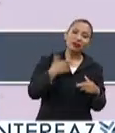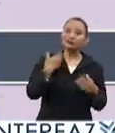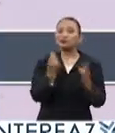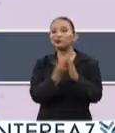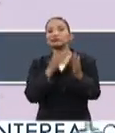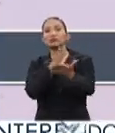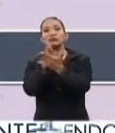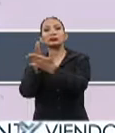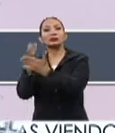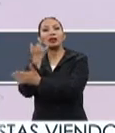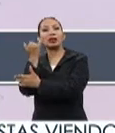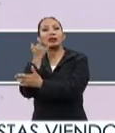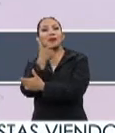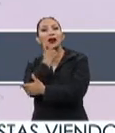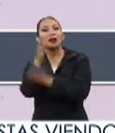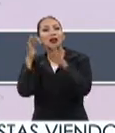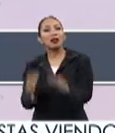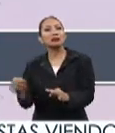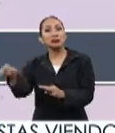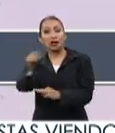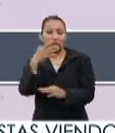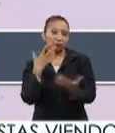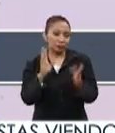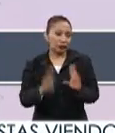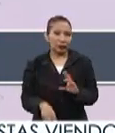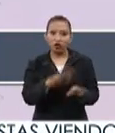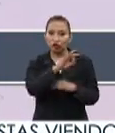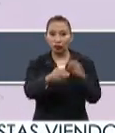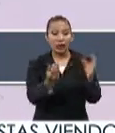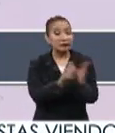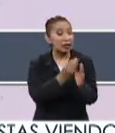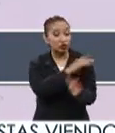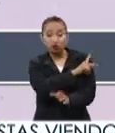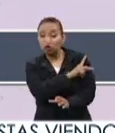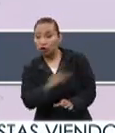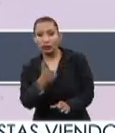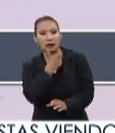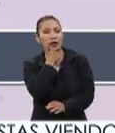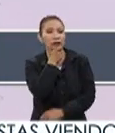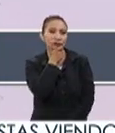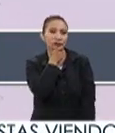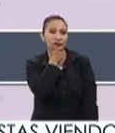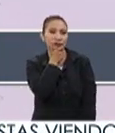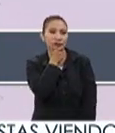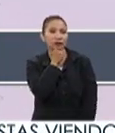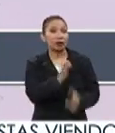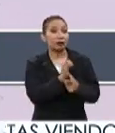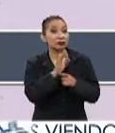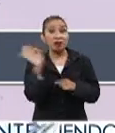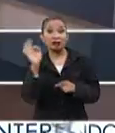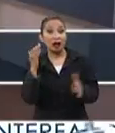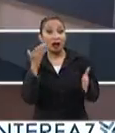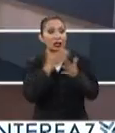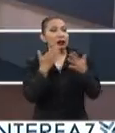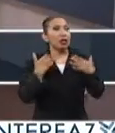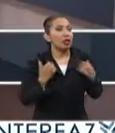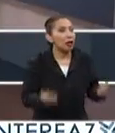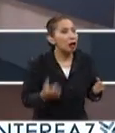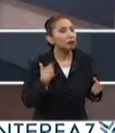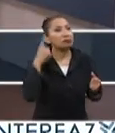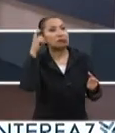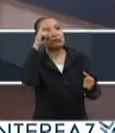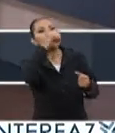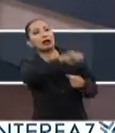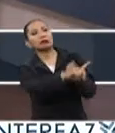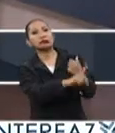poder llegar con el idioma del inglés, porque básicamente todas las clases, todo el tiempo se hablaba inglés. Claro, y entonces si no llegabas a comprenderlo, pues era una